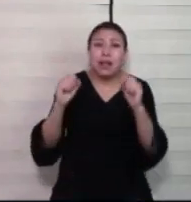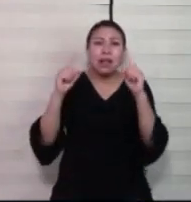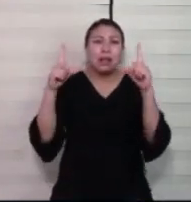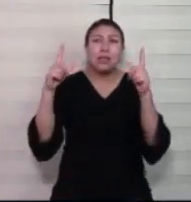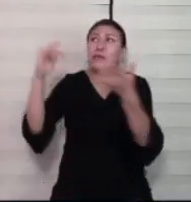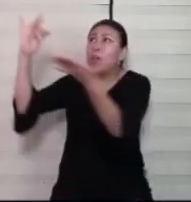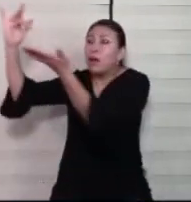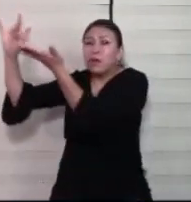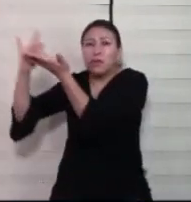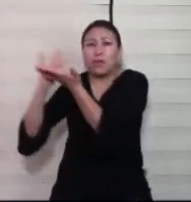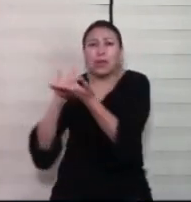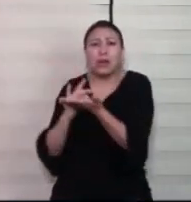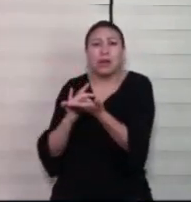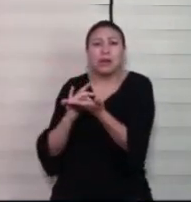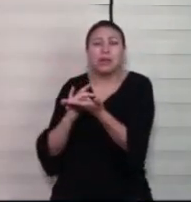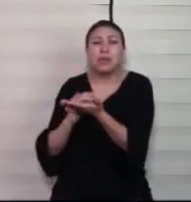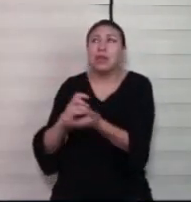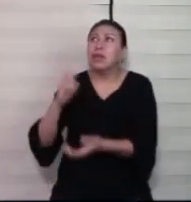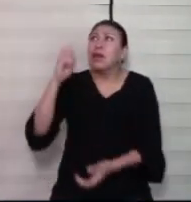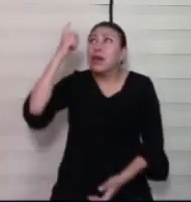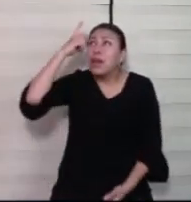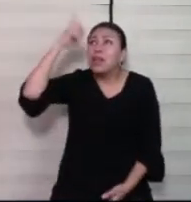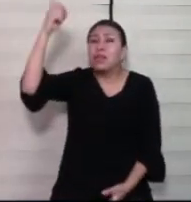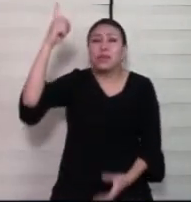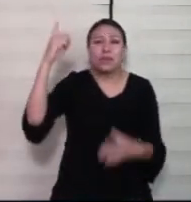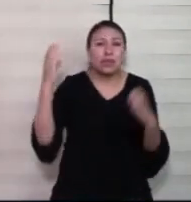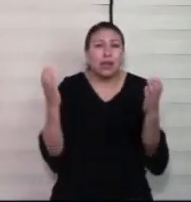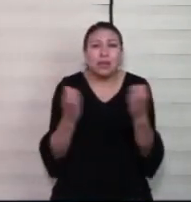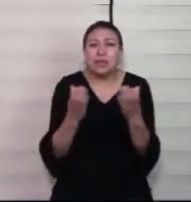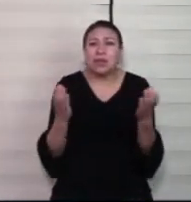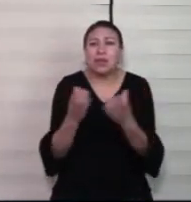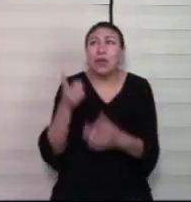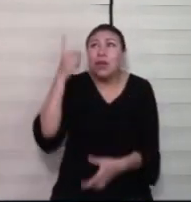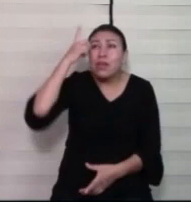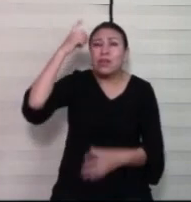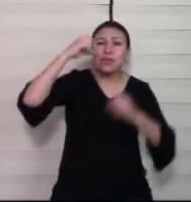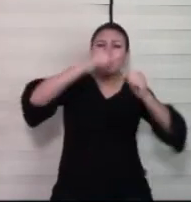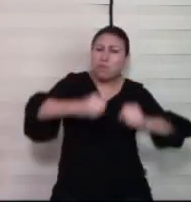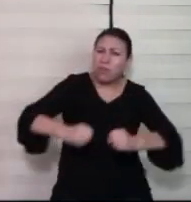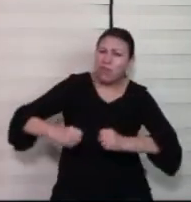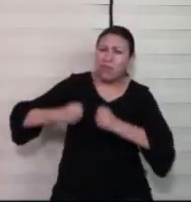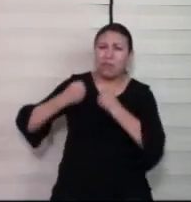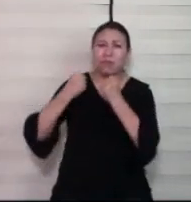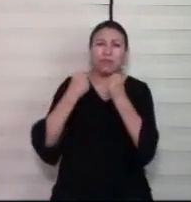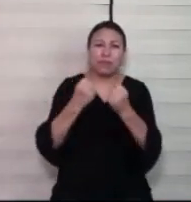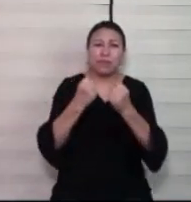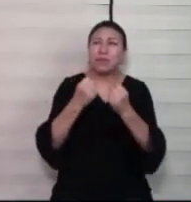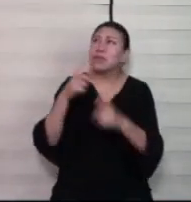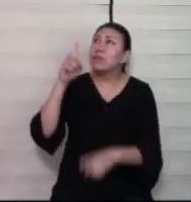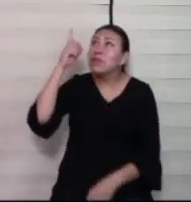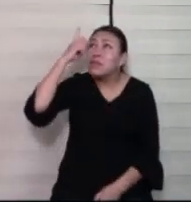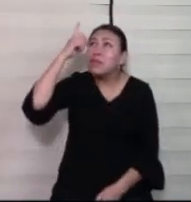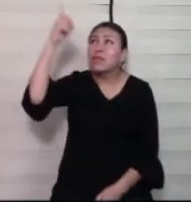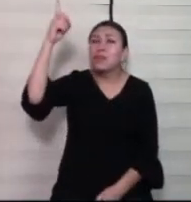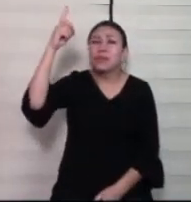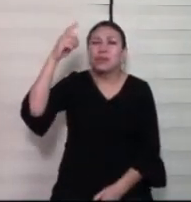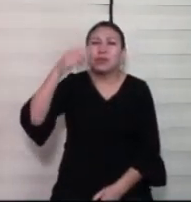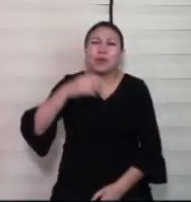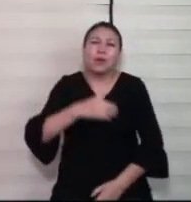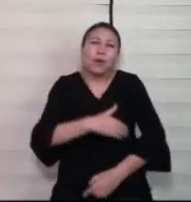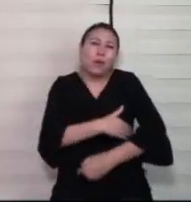a ayudarnos. Ese Dios creador, ese Dios poderoso, ese Dios